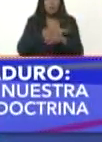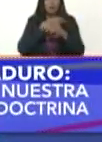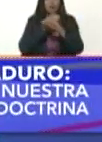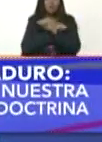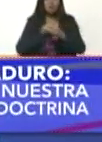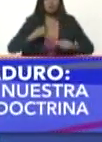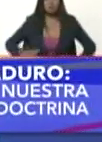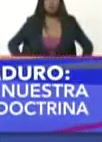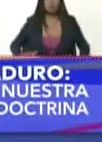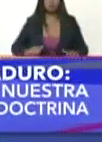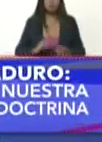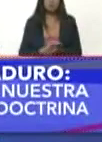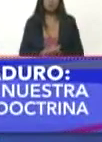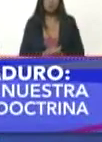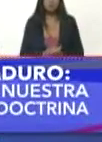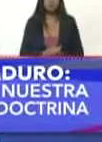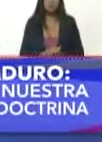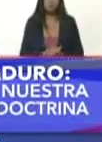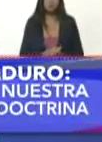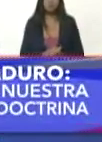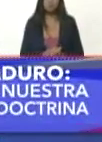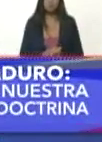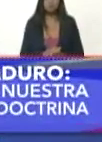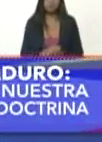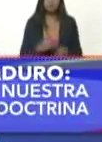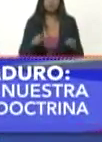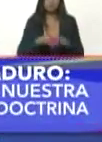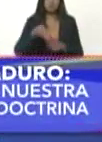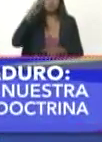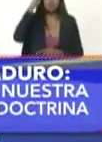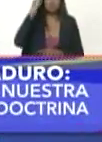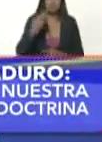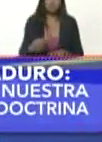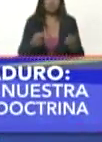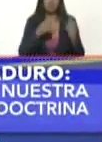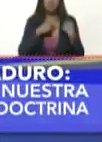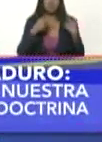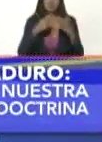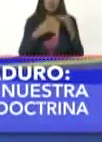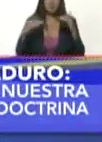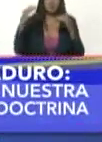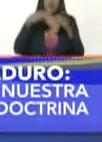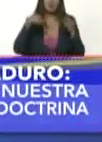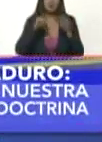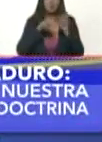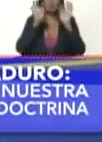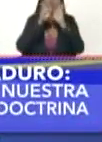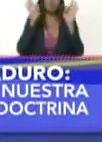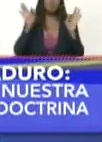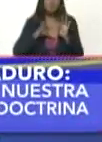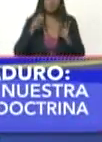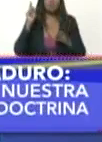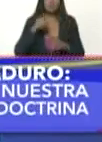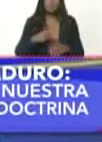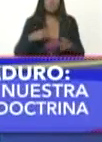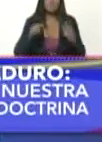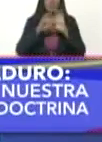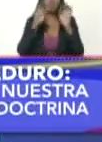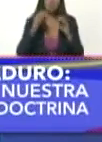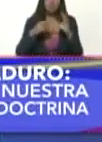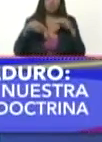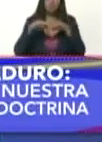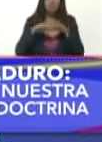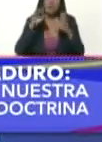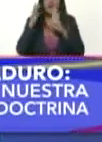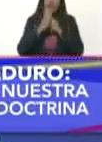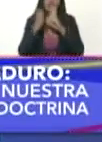Bolivariana. De que Chávez es el responsable de esta nueva moral, de esta nueva doctrina, de este nuevo concepto